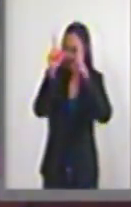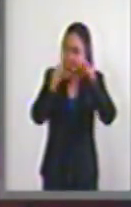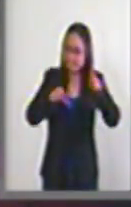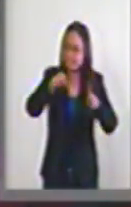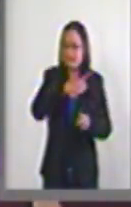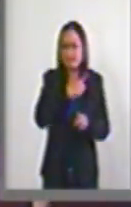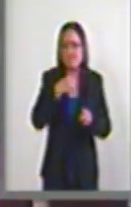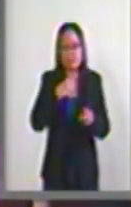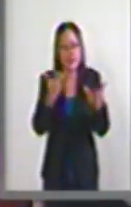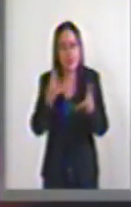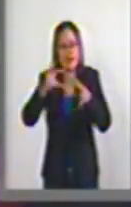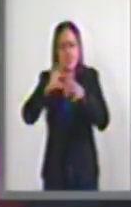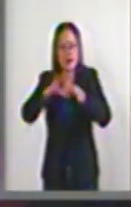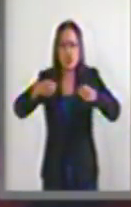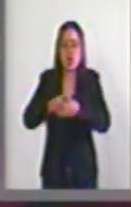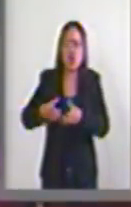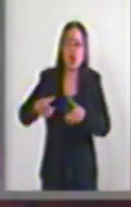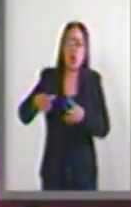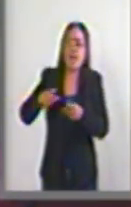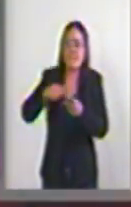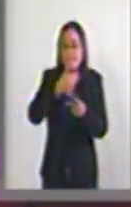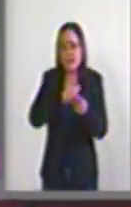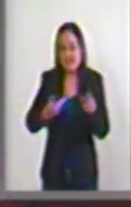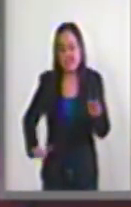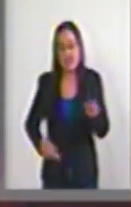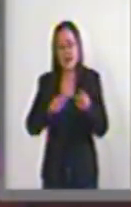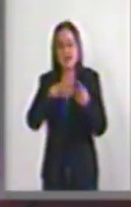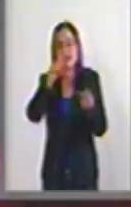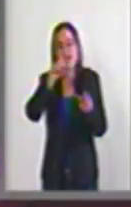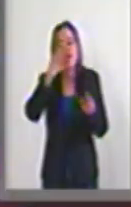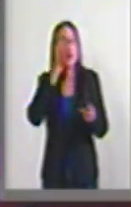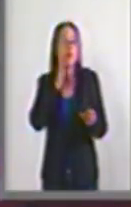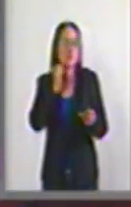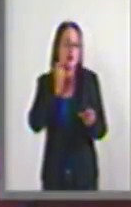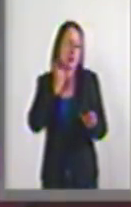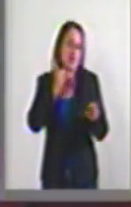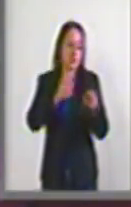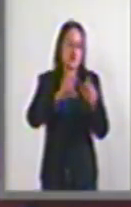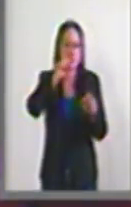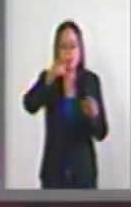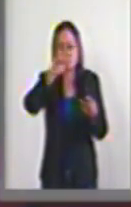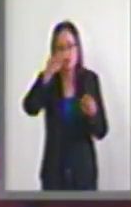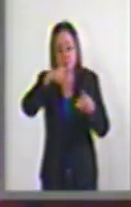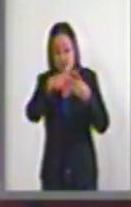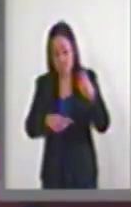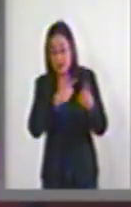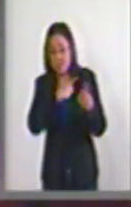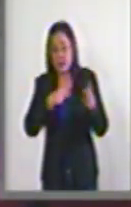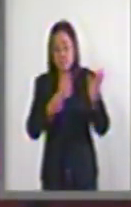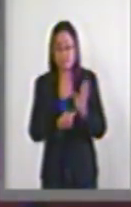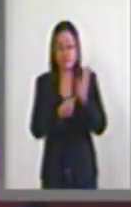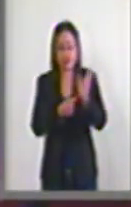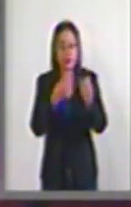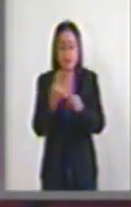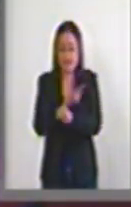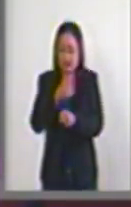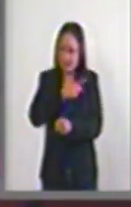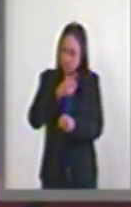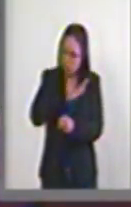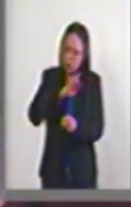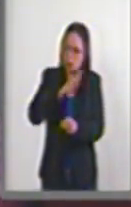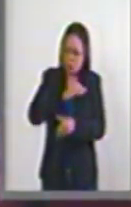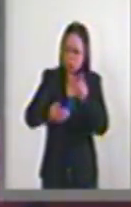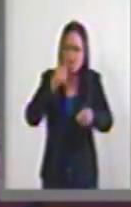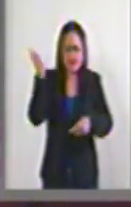Los poderes de la Unión deben dar la muestra de que sí es posible mejorar la realidad que enfrenta la nación.